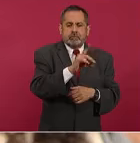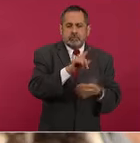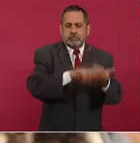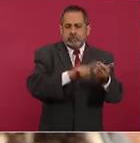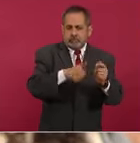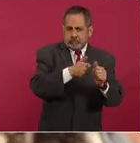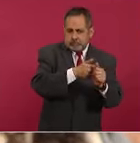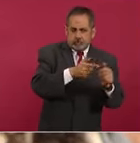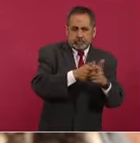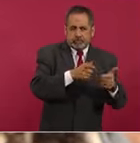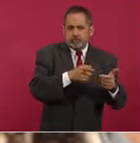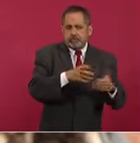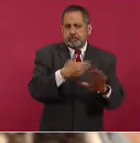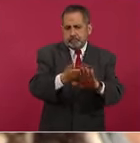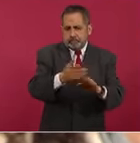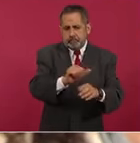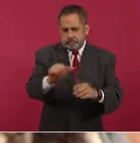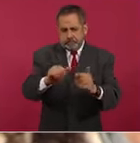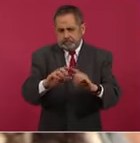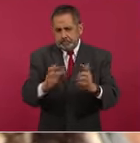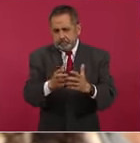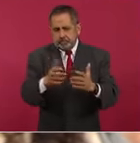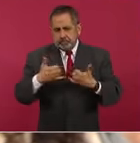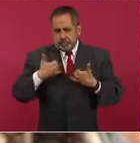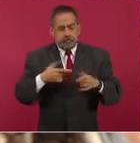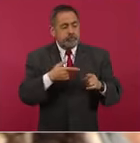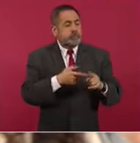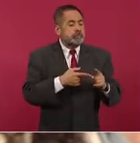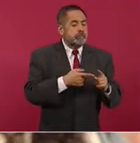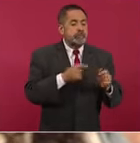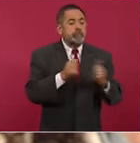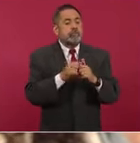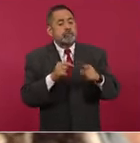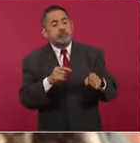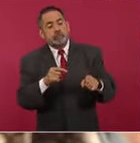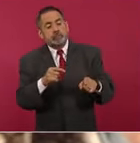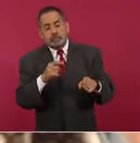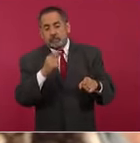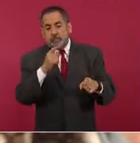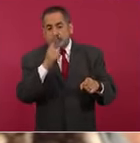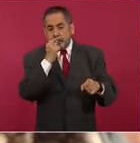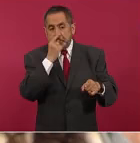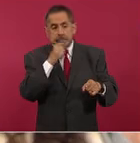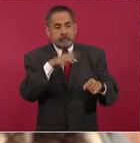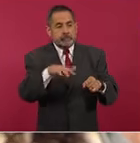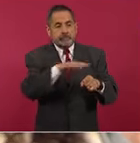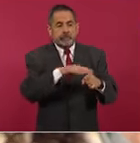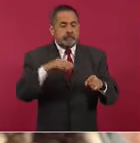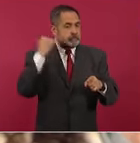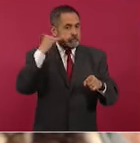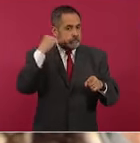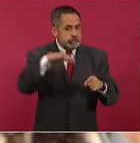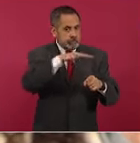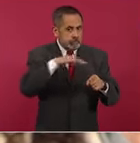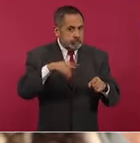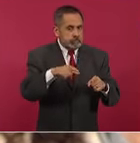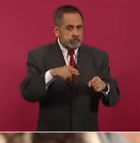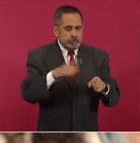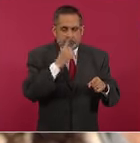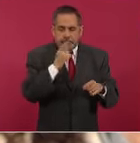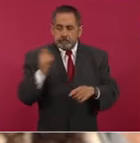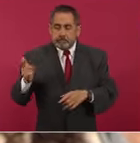parte del ataque contra los muchachos, y policías municipales de la zona de Iguala. Estas